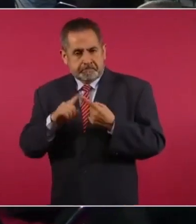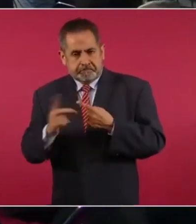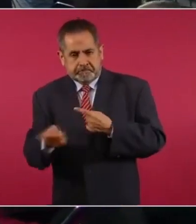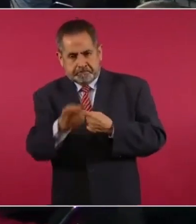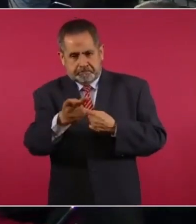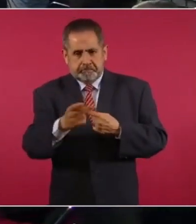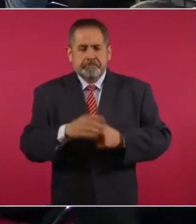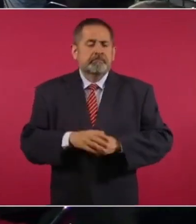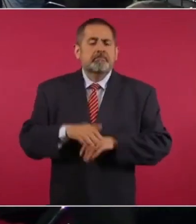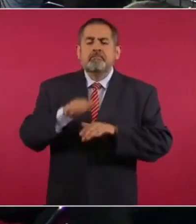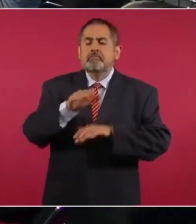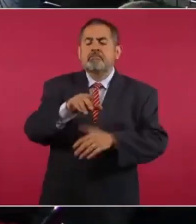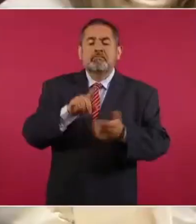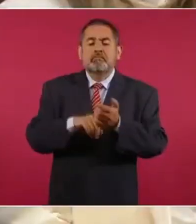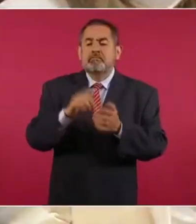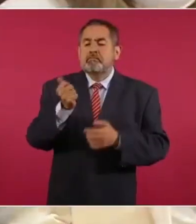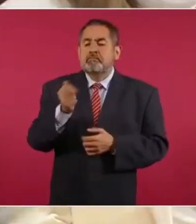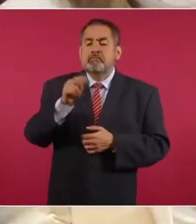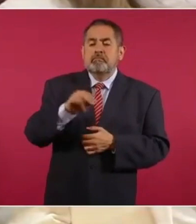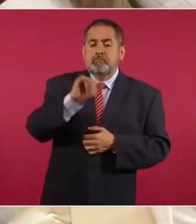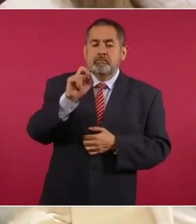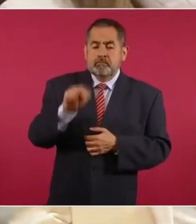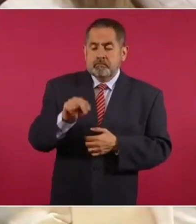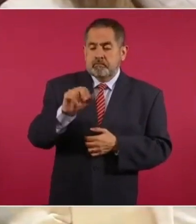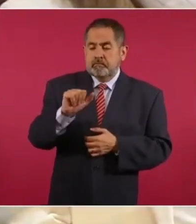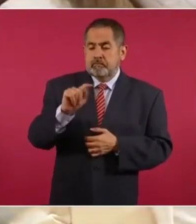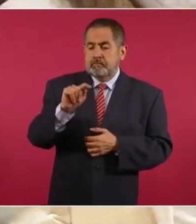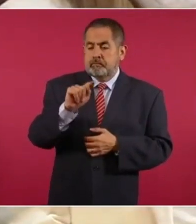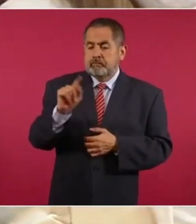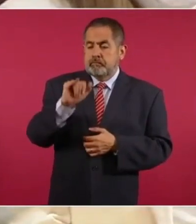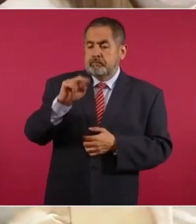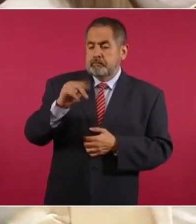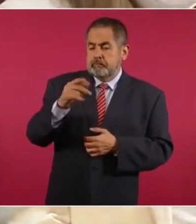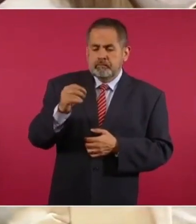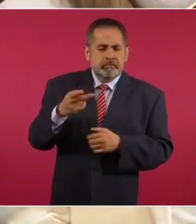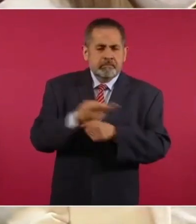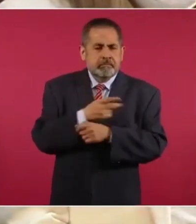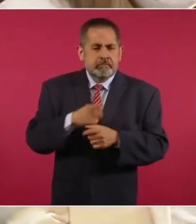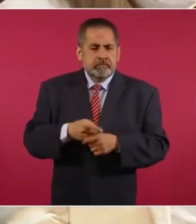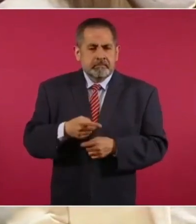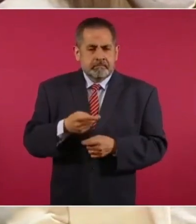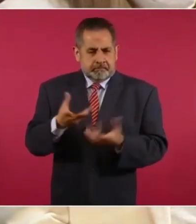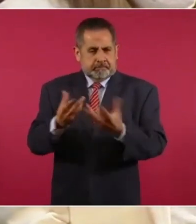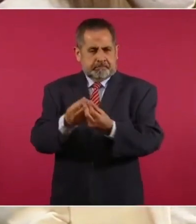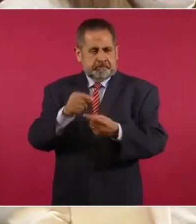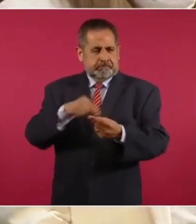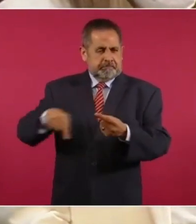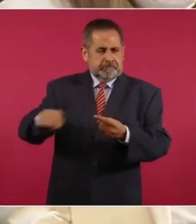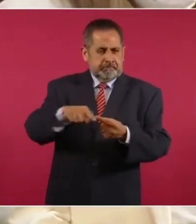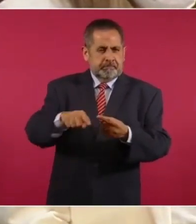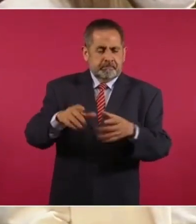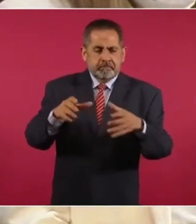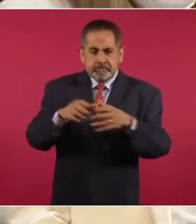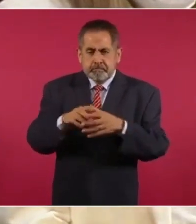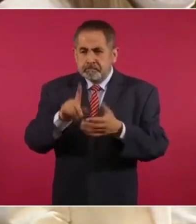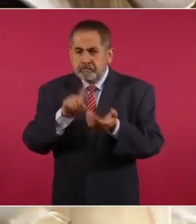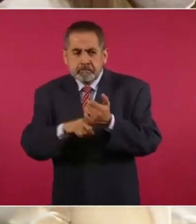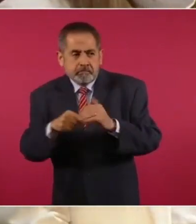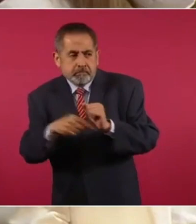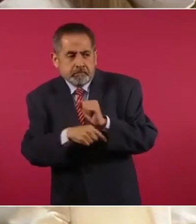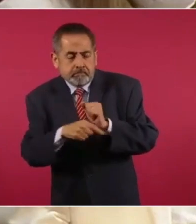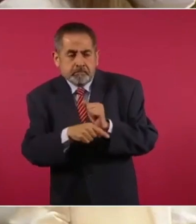es sobre el caso de San Juan Atzingo. Los miembros de la comunidad denuncian tala clandestina en la